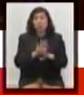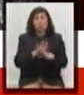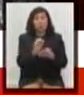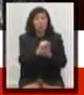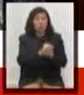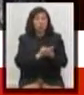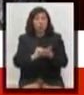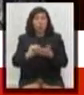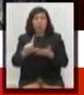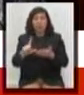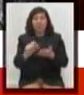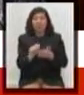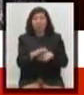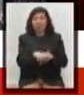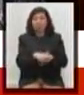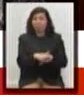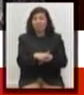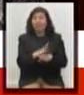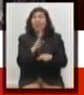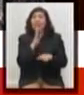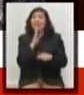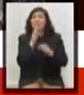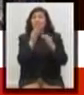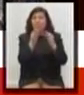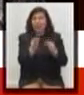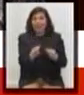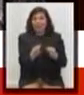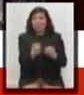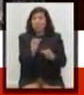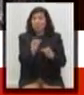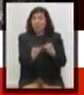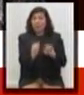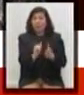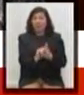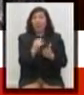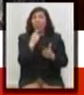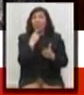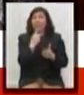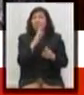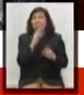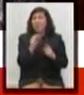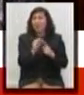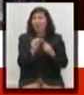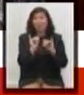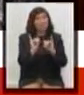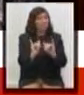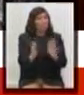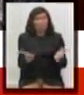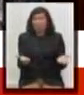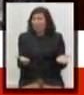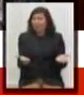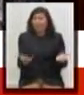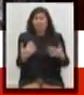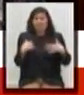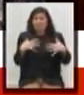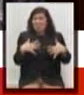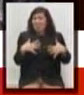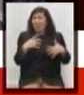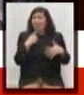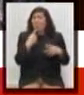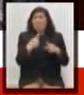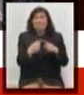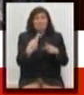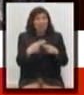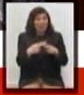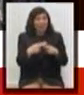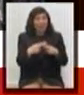social y se está retratando el habla verdadera de gente que dice lisuras, hay que ponerlas, ¿eh? No hay que tenerle miedo a las lisuras,